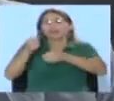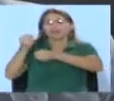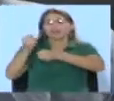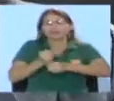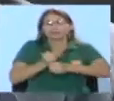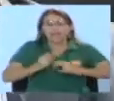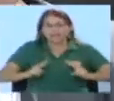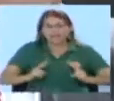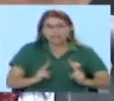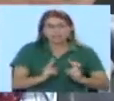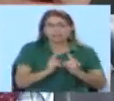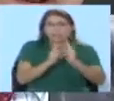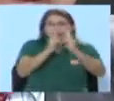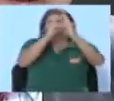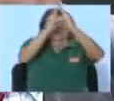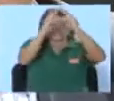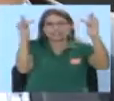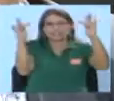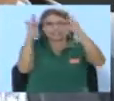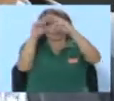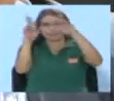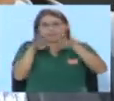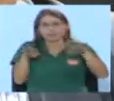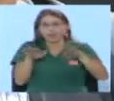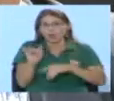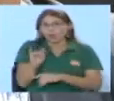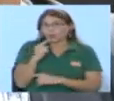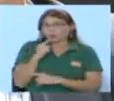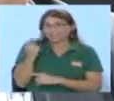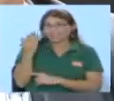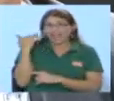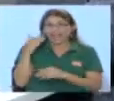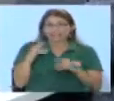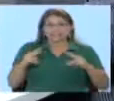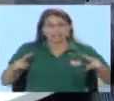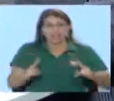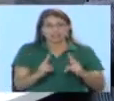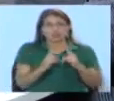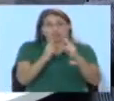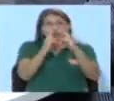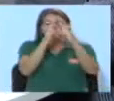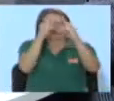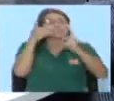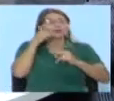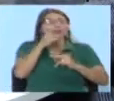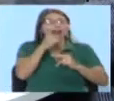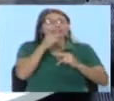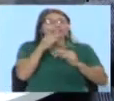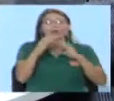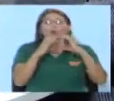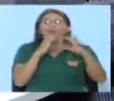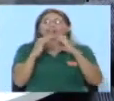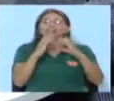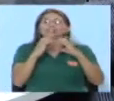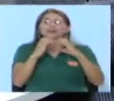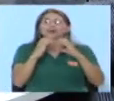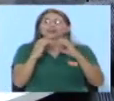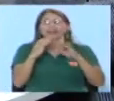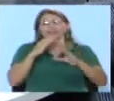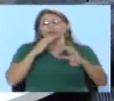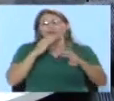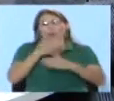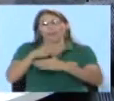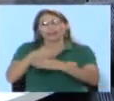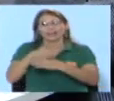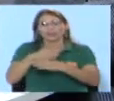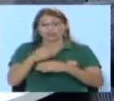Alonso, la comunicación a través de las torres celulares es compartida. Si yo estoy en una zona donde hay pocas torres